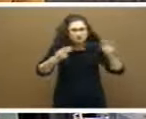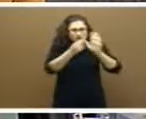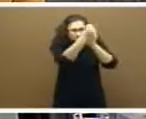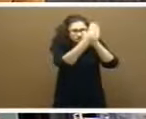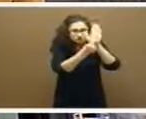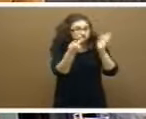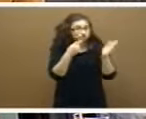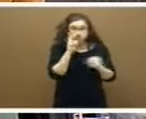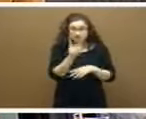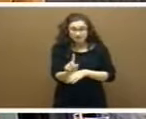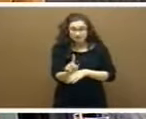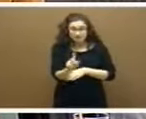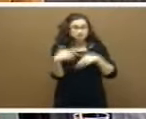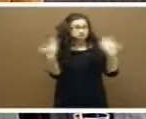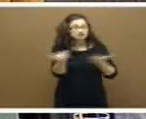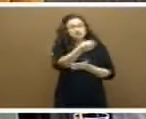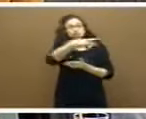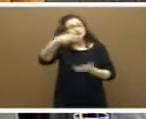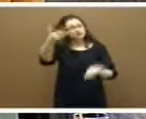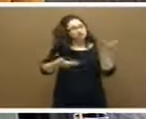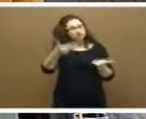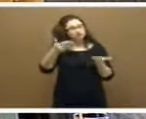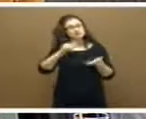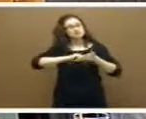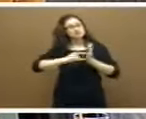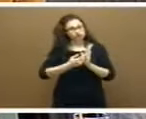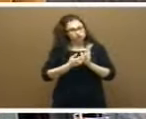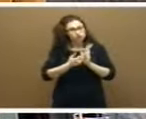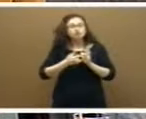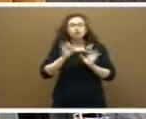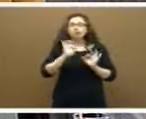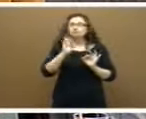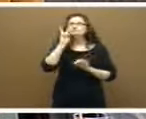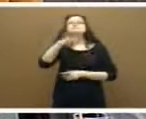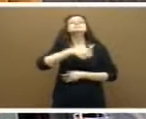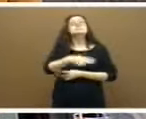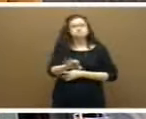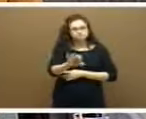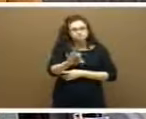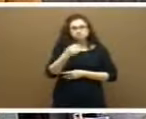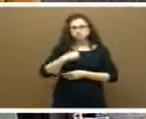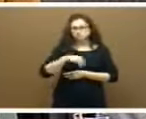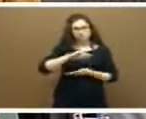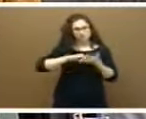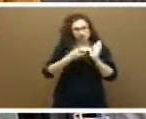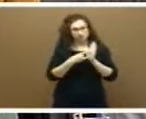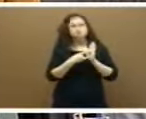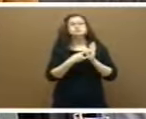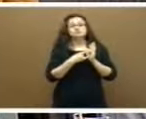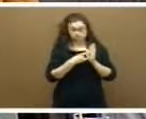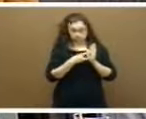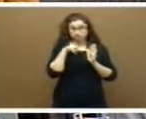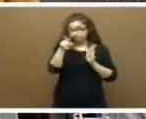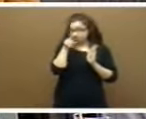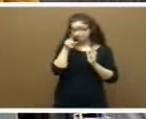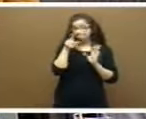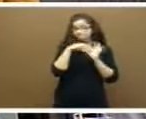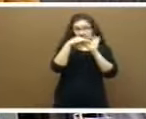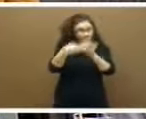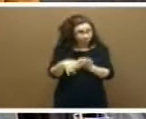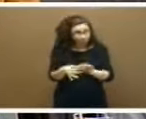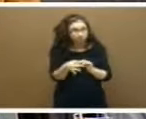sin que se puedan publicar los resultados de la valoración de los proyectos, ni se puedan ver esos mismos proyectos. El caso es que con esa instrucción,